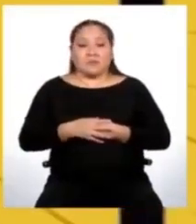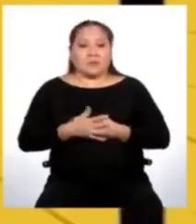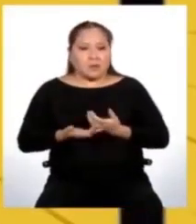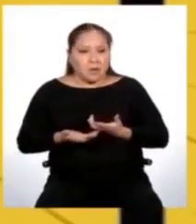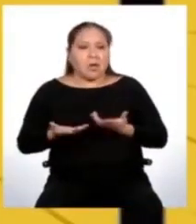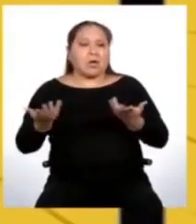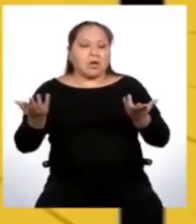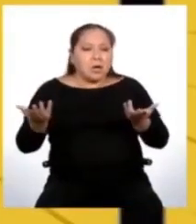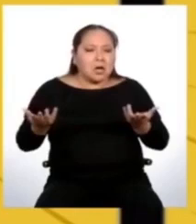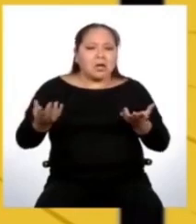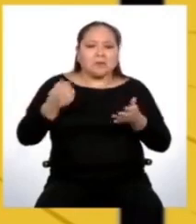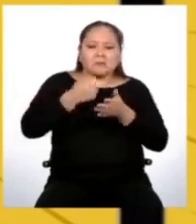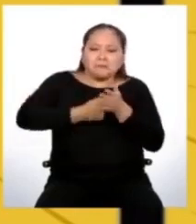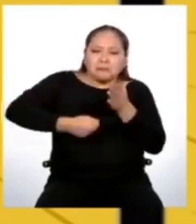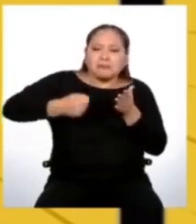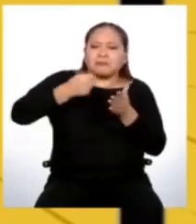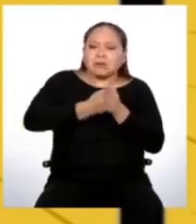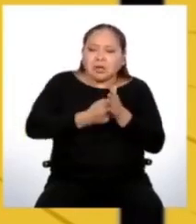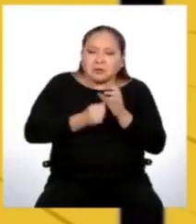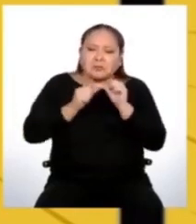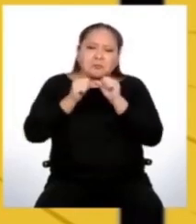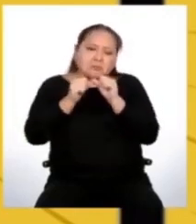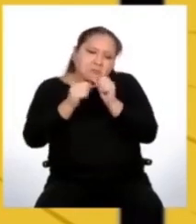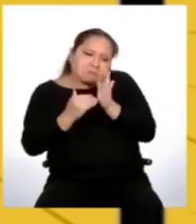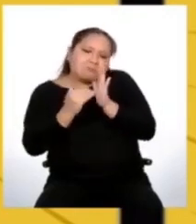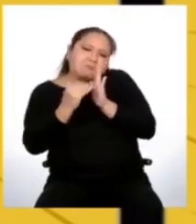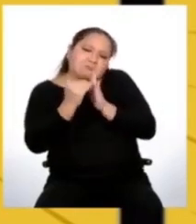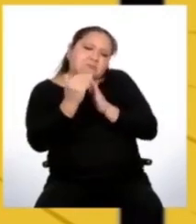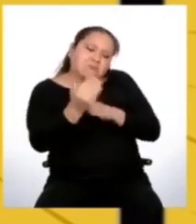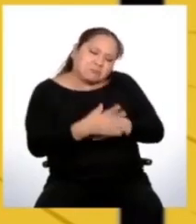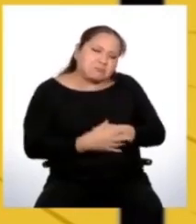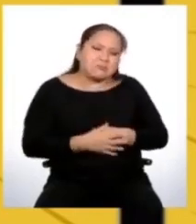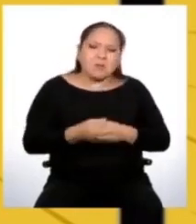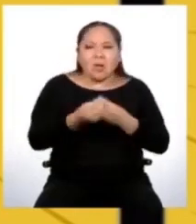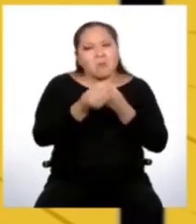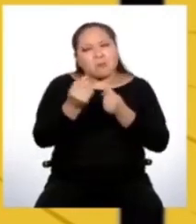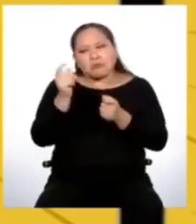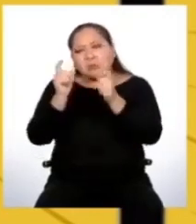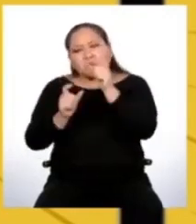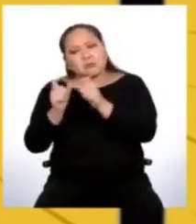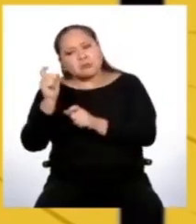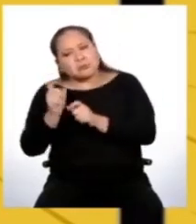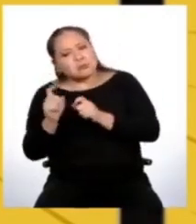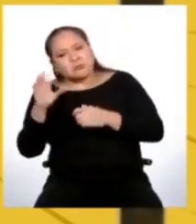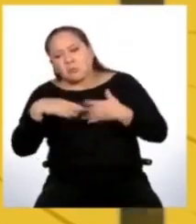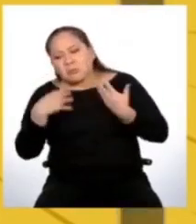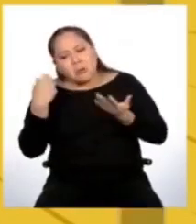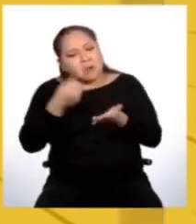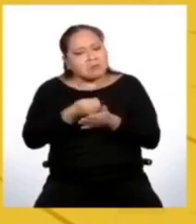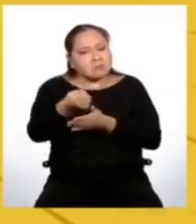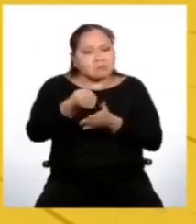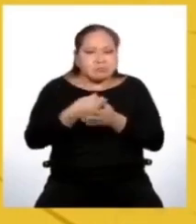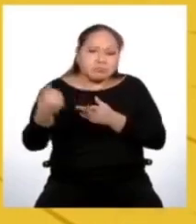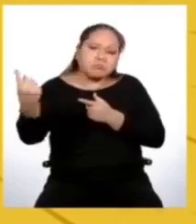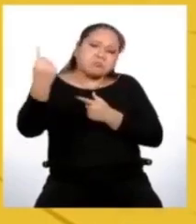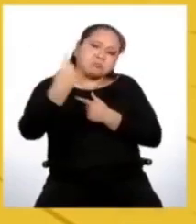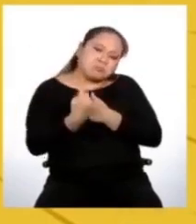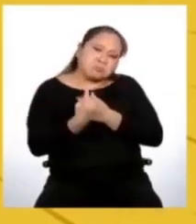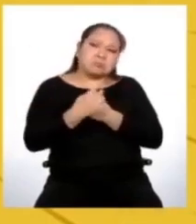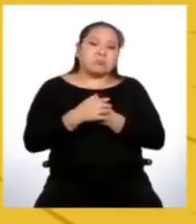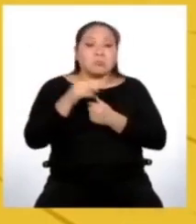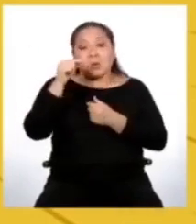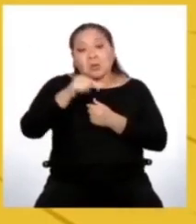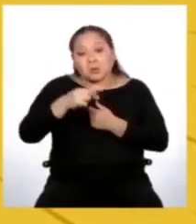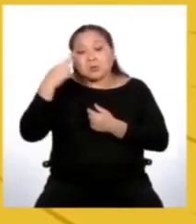Hay que esforzarse para salir adelante, Marquito, ya que hay mucha gente que no puede venir a comprar.